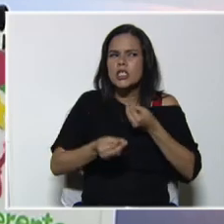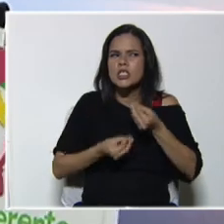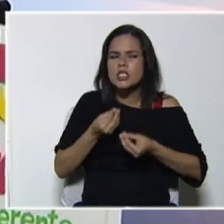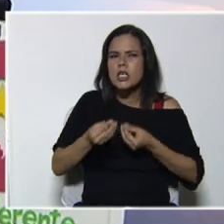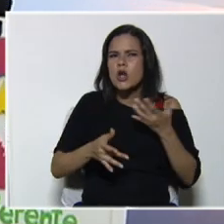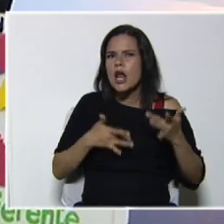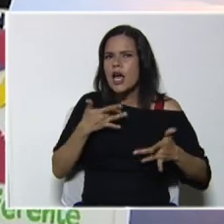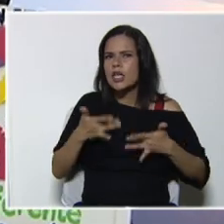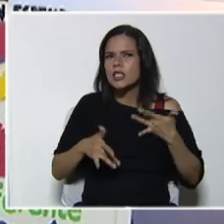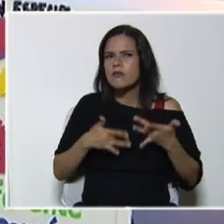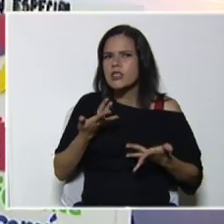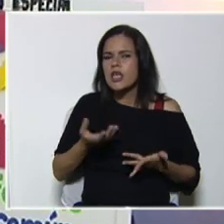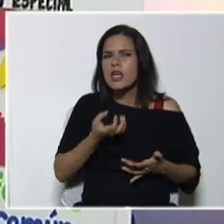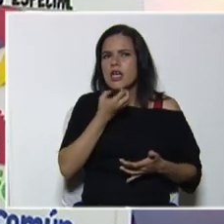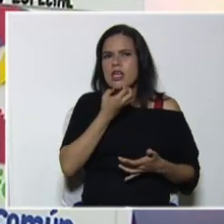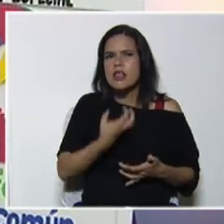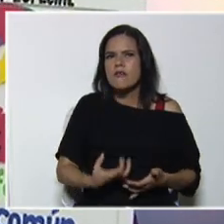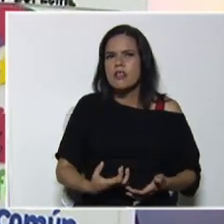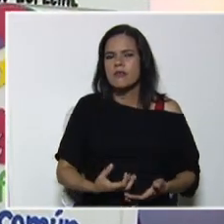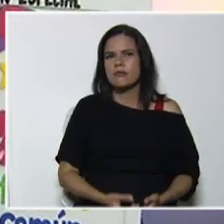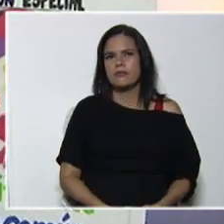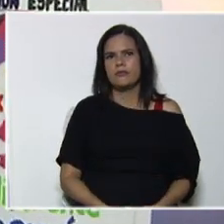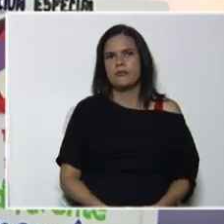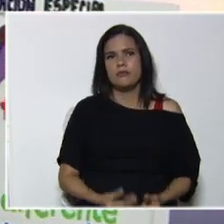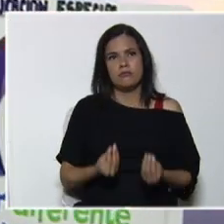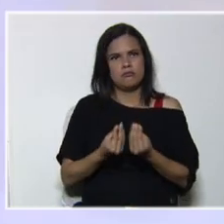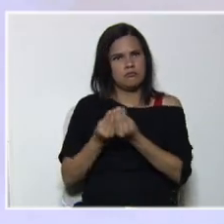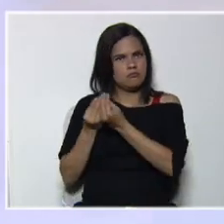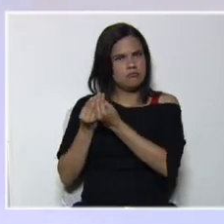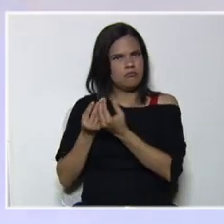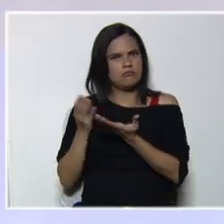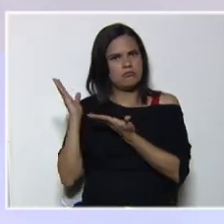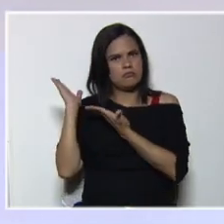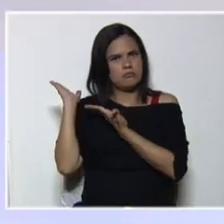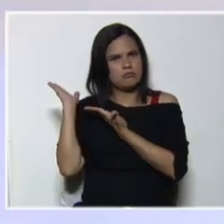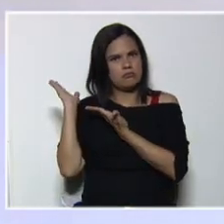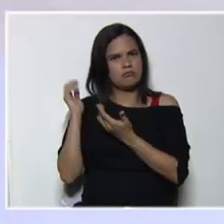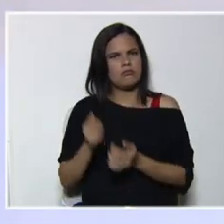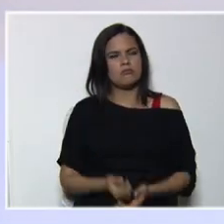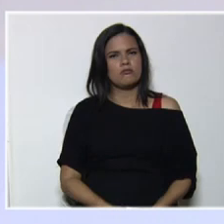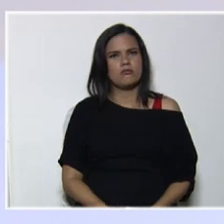actividades realizadas en la época de Navidad. Acompáñenme entonces a la pizarra.